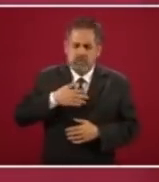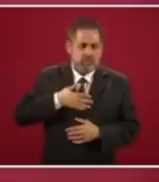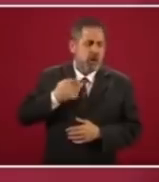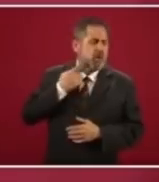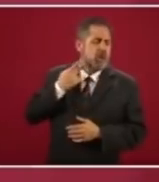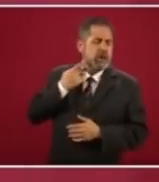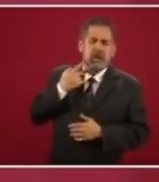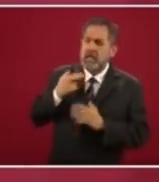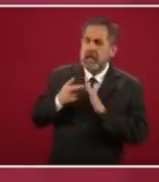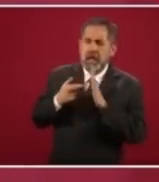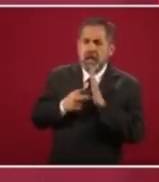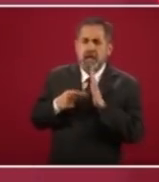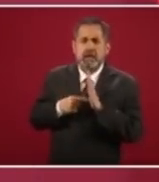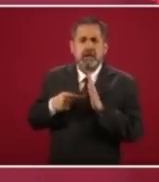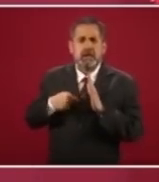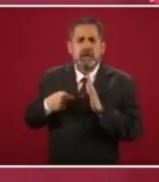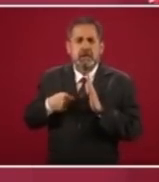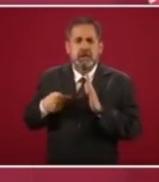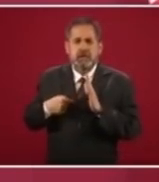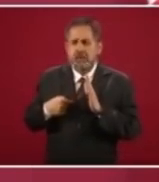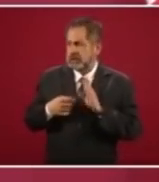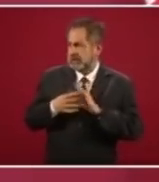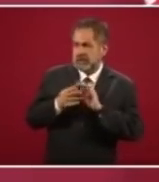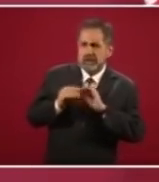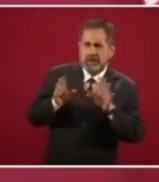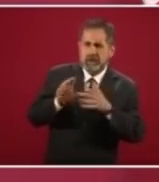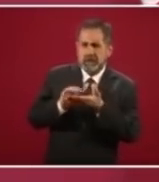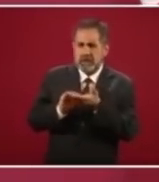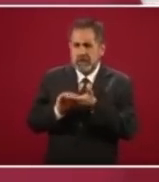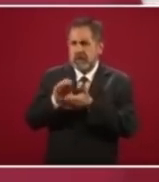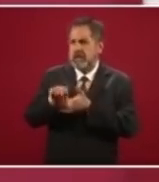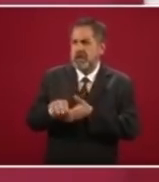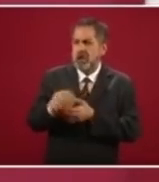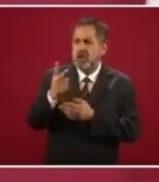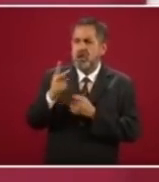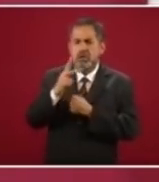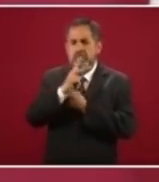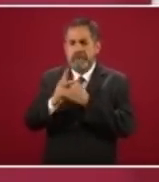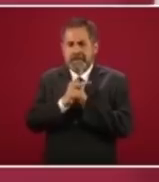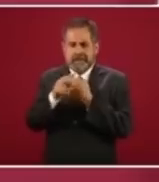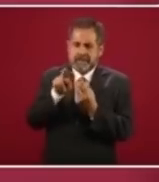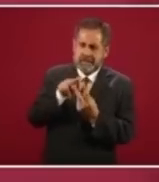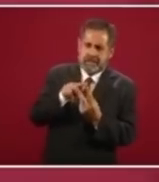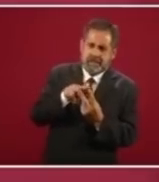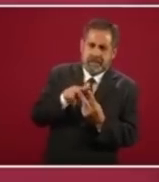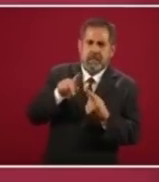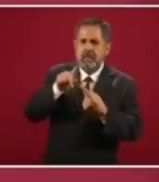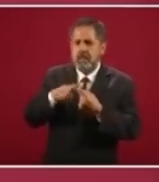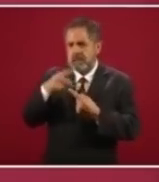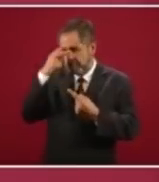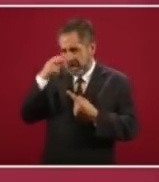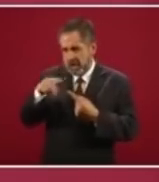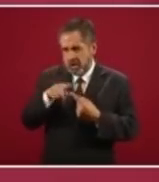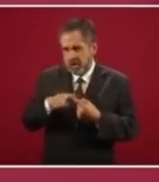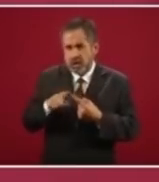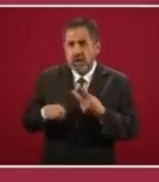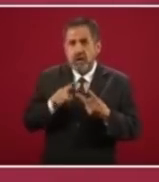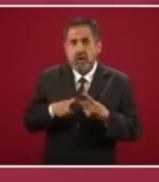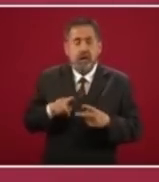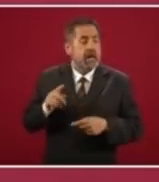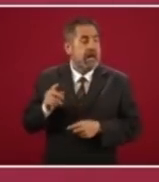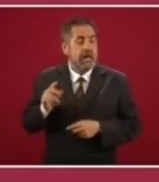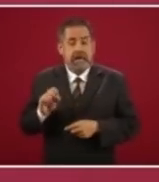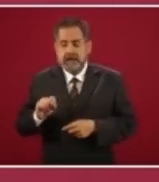políticas como definición invertir en dos países, y uno era México. Y el secretario de Hacienda